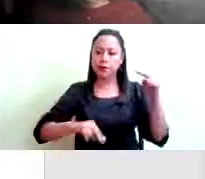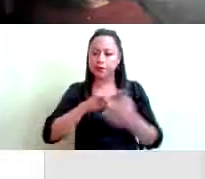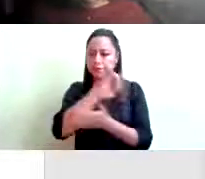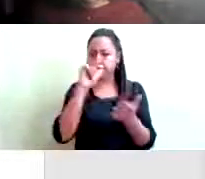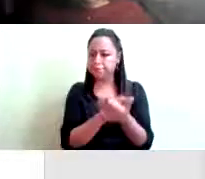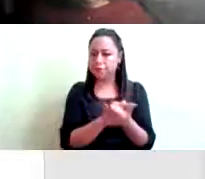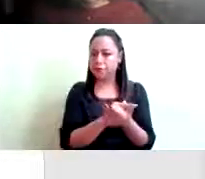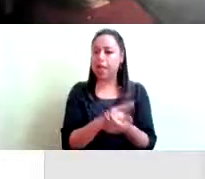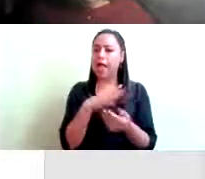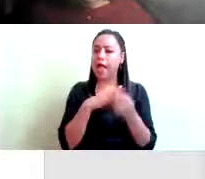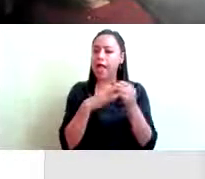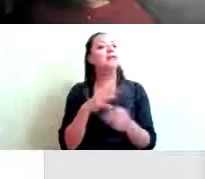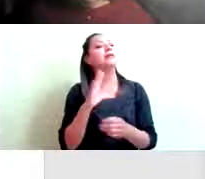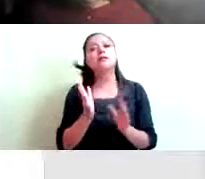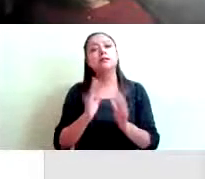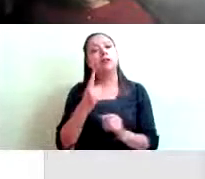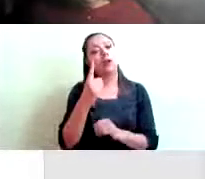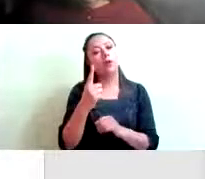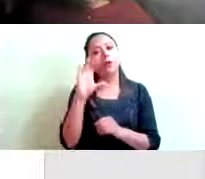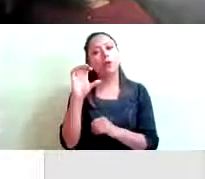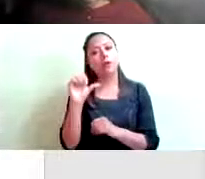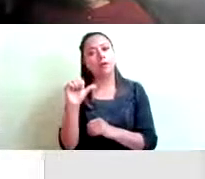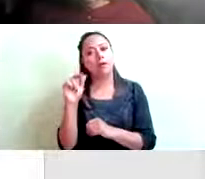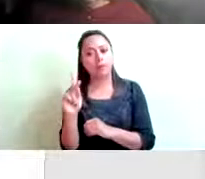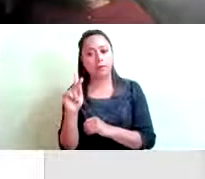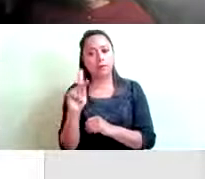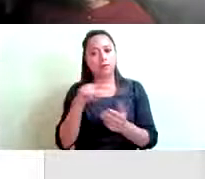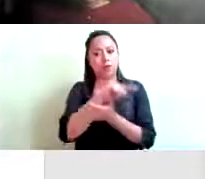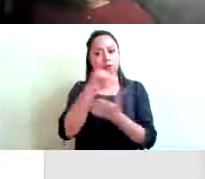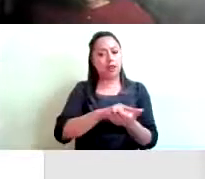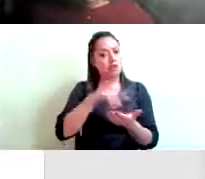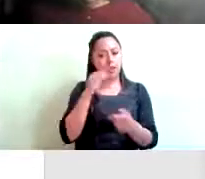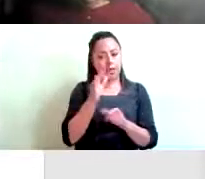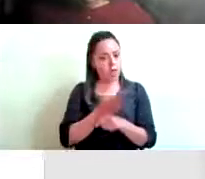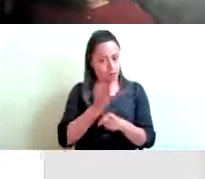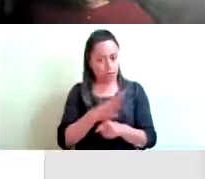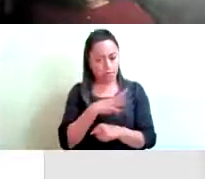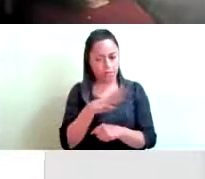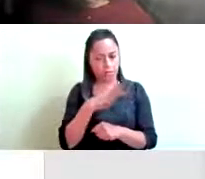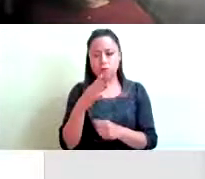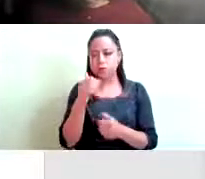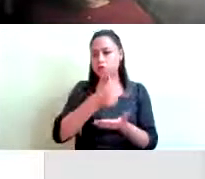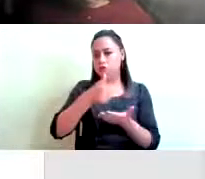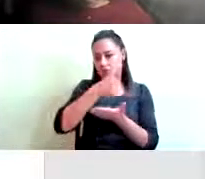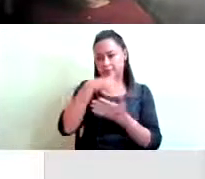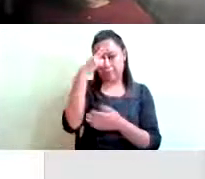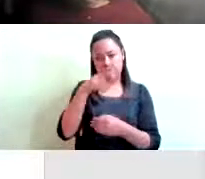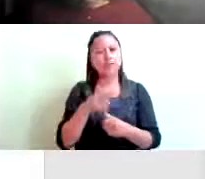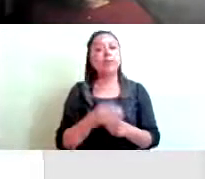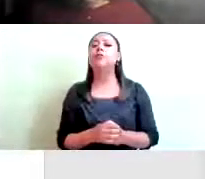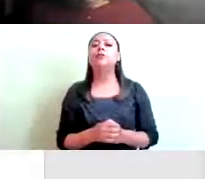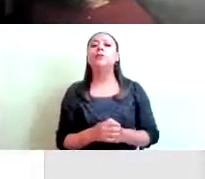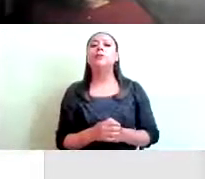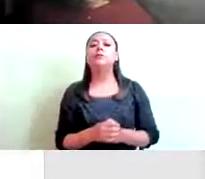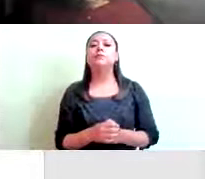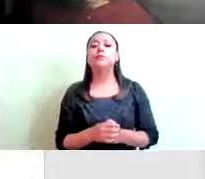un capítulo en la ley vigente de aguas de la Ciudad de México. Sin embargo, cuando nos ponemos a hablar de